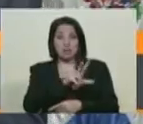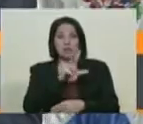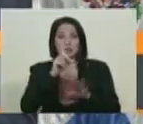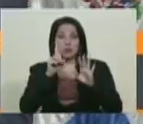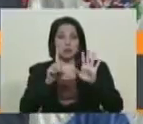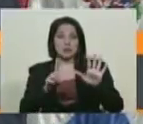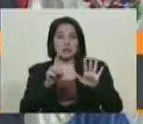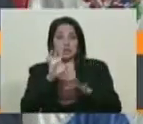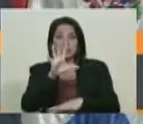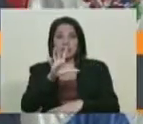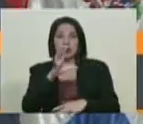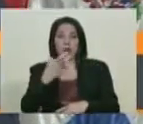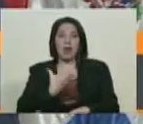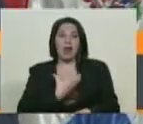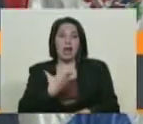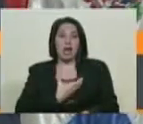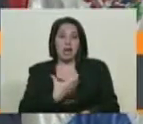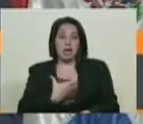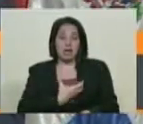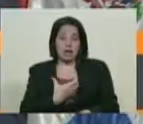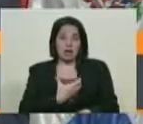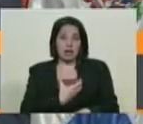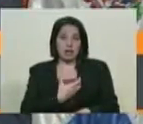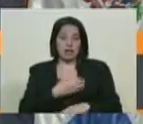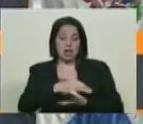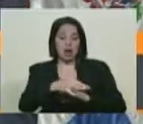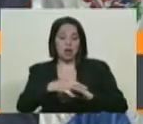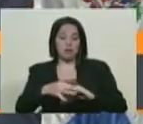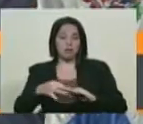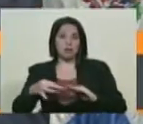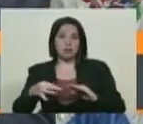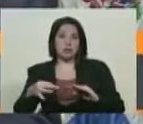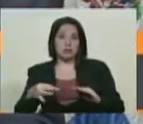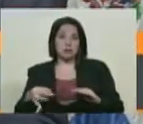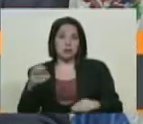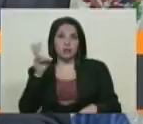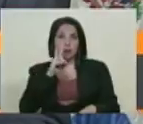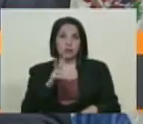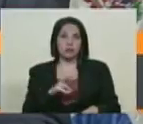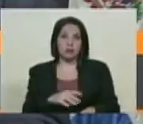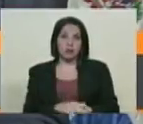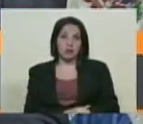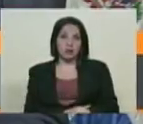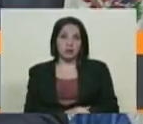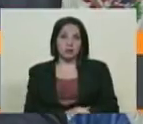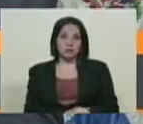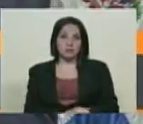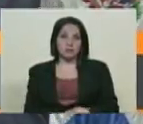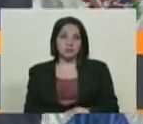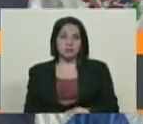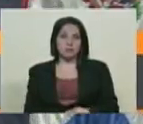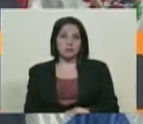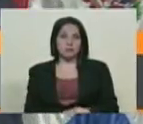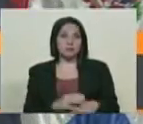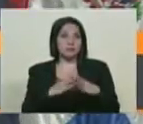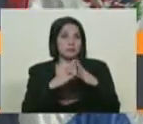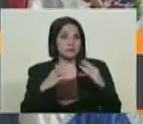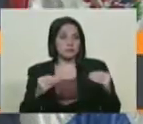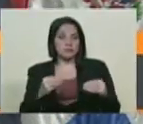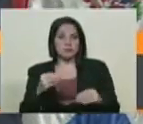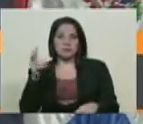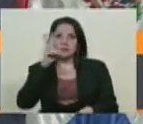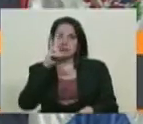y alcaldesas de los municipios de Venezuela. A los venezolanos nos gusta